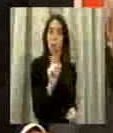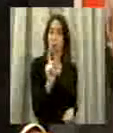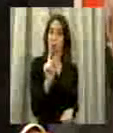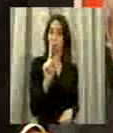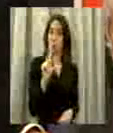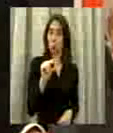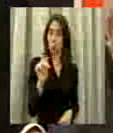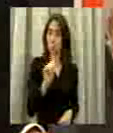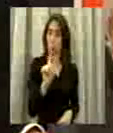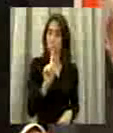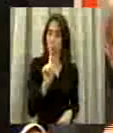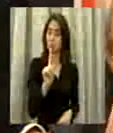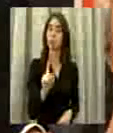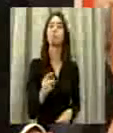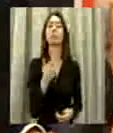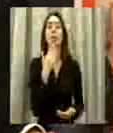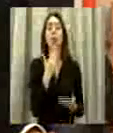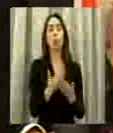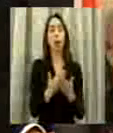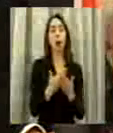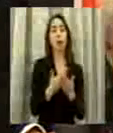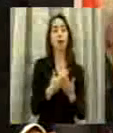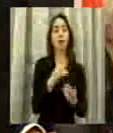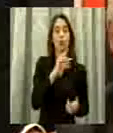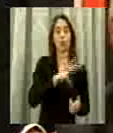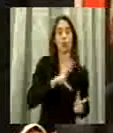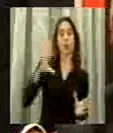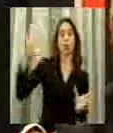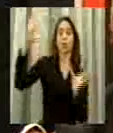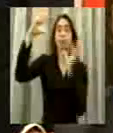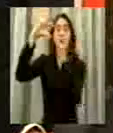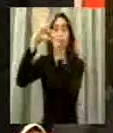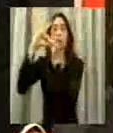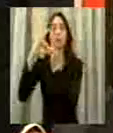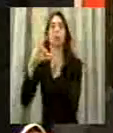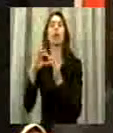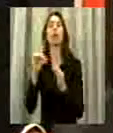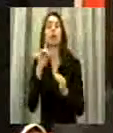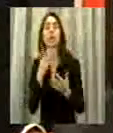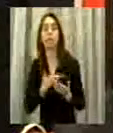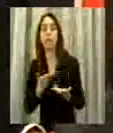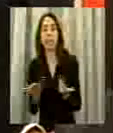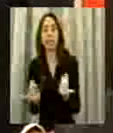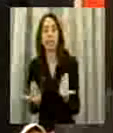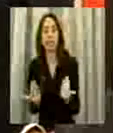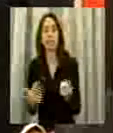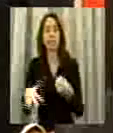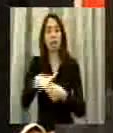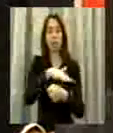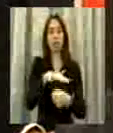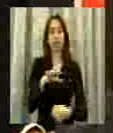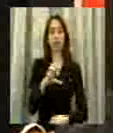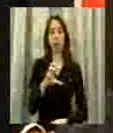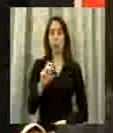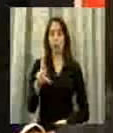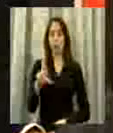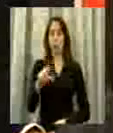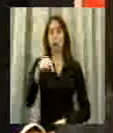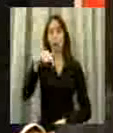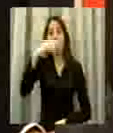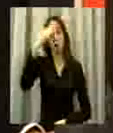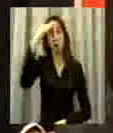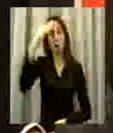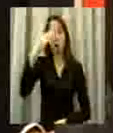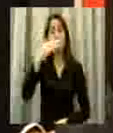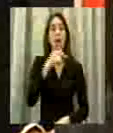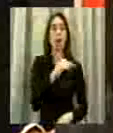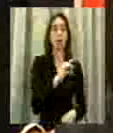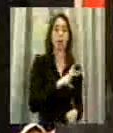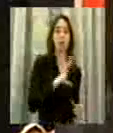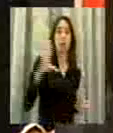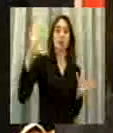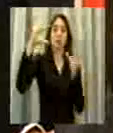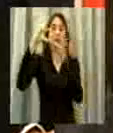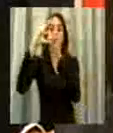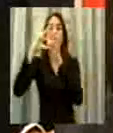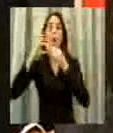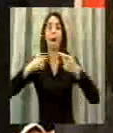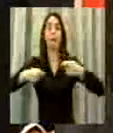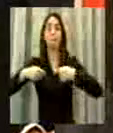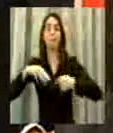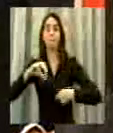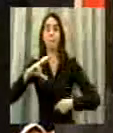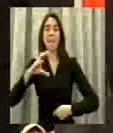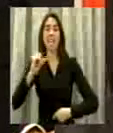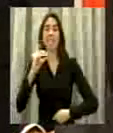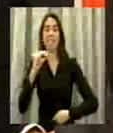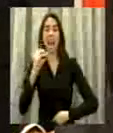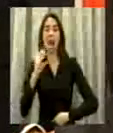que uno cuando sale y está en mucha necesidad, las condiciones son peores. Hoy día hemos salido a los mercados internacionales en condiciones